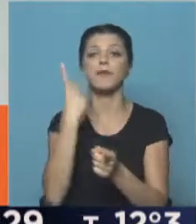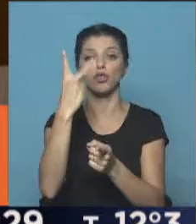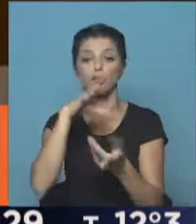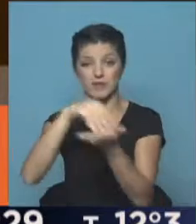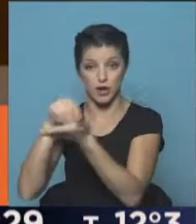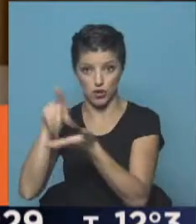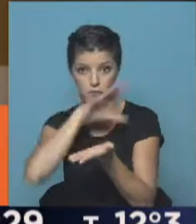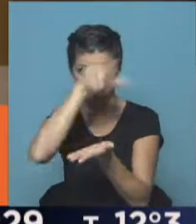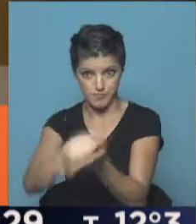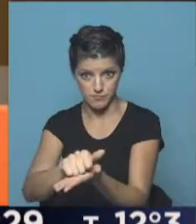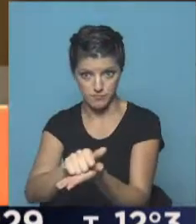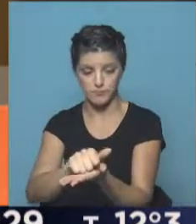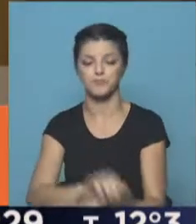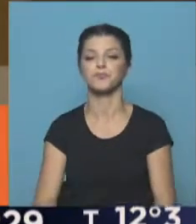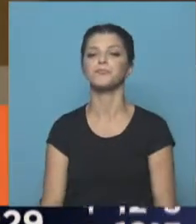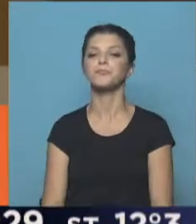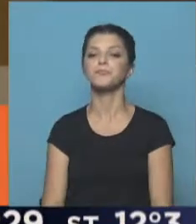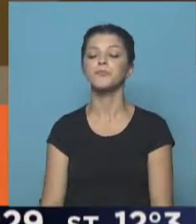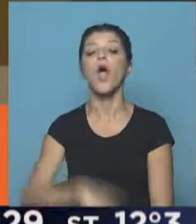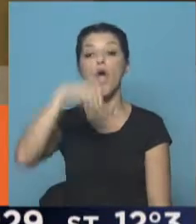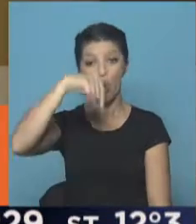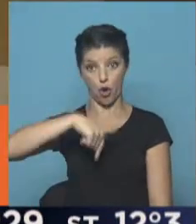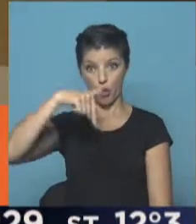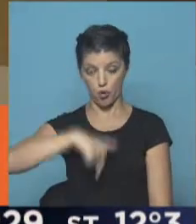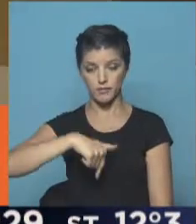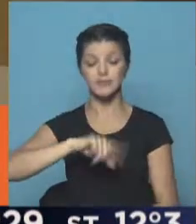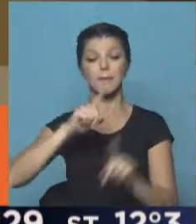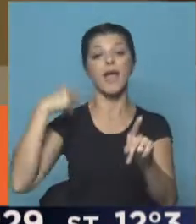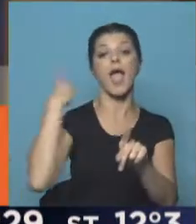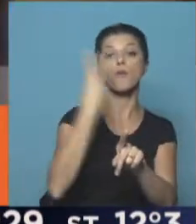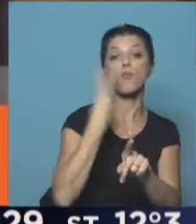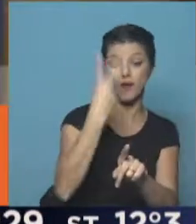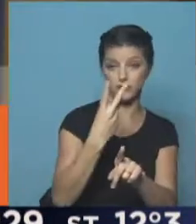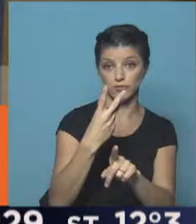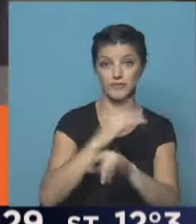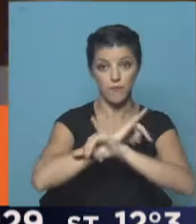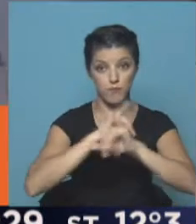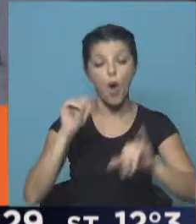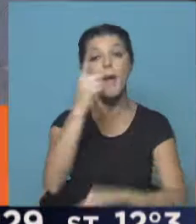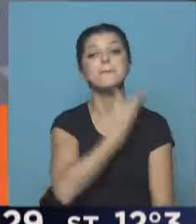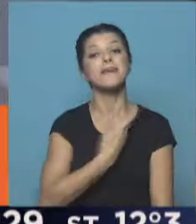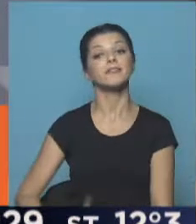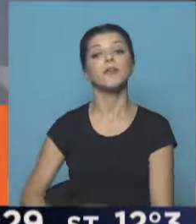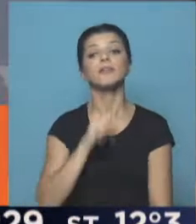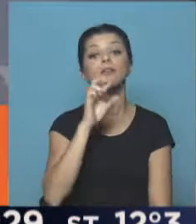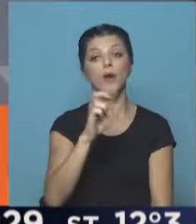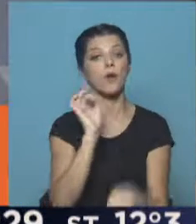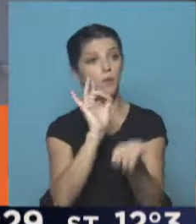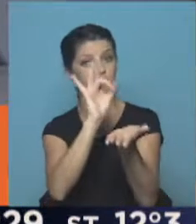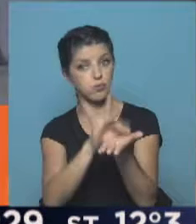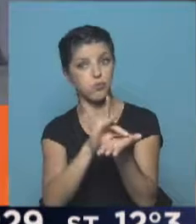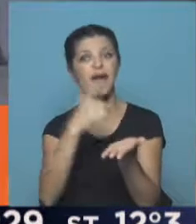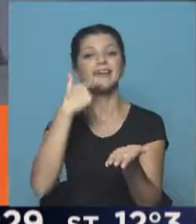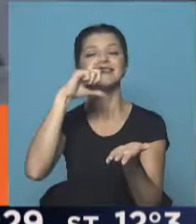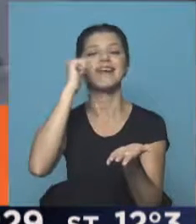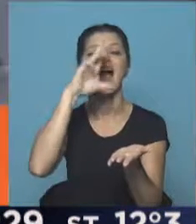rusas. Este lunes se conoció además en Washington que el presidente Donald Trump había despedido a Tony Scaramucci,